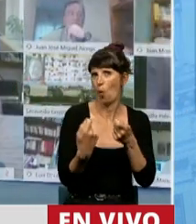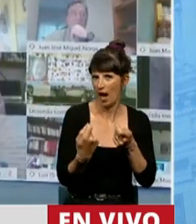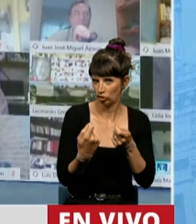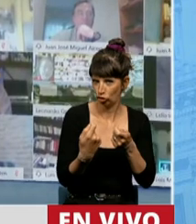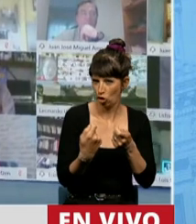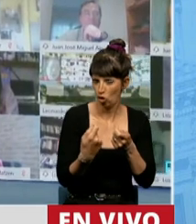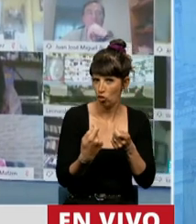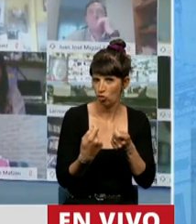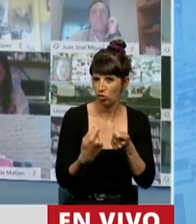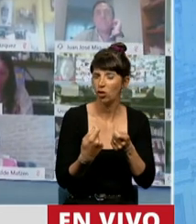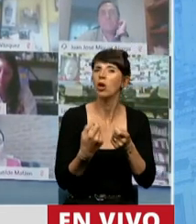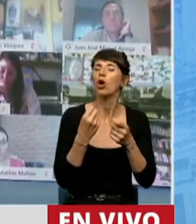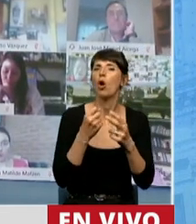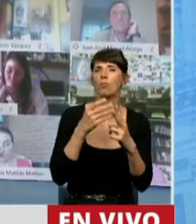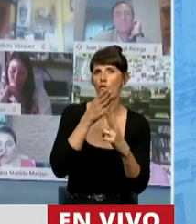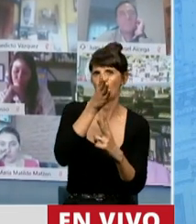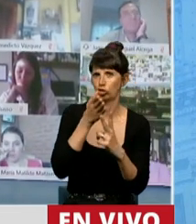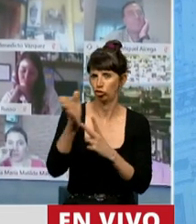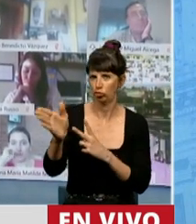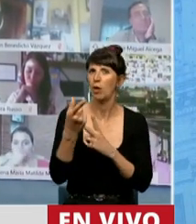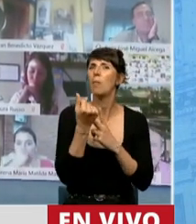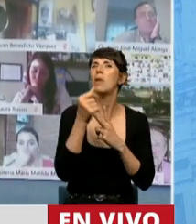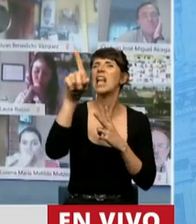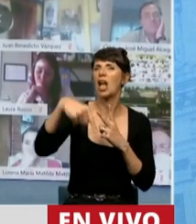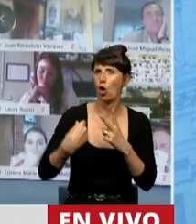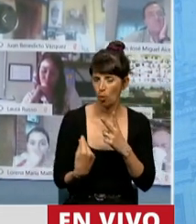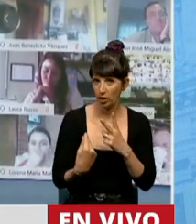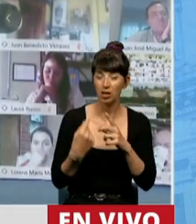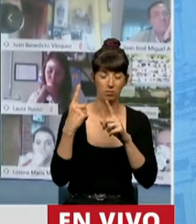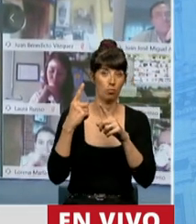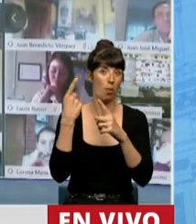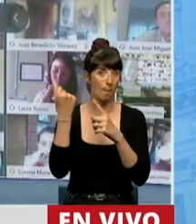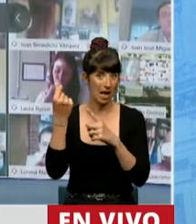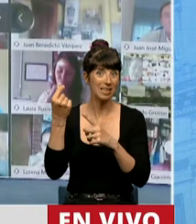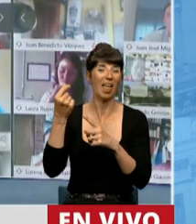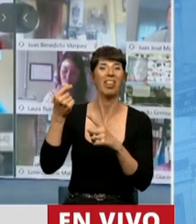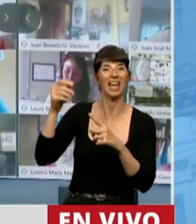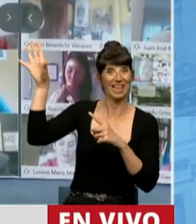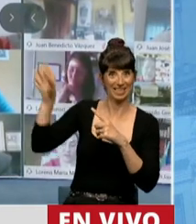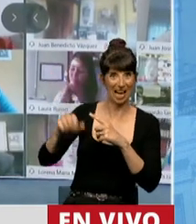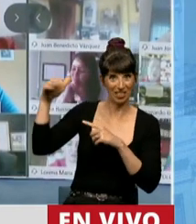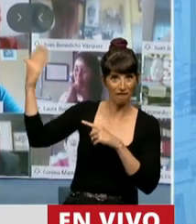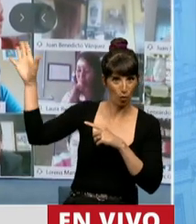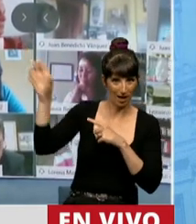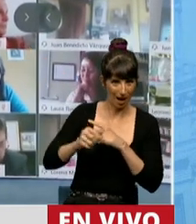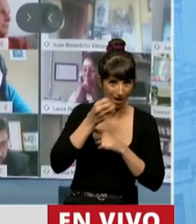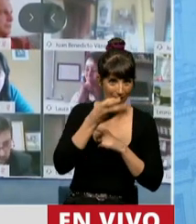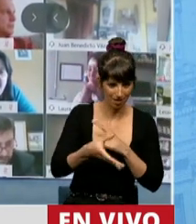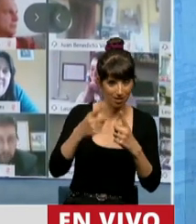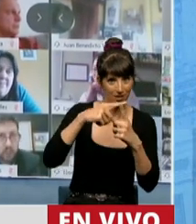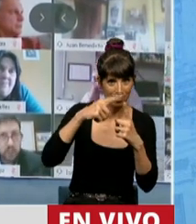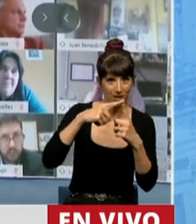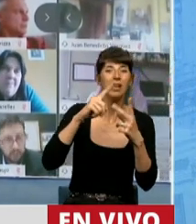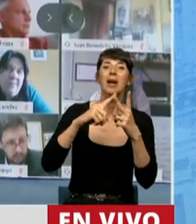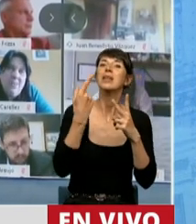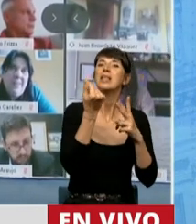eh con dos variables de stop el dinero que entró eh Por el blanqueo y los fondos de